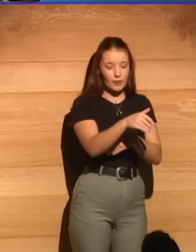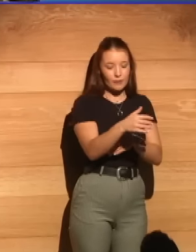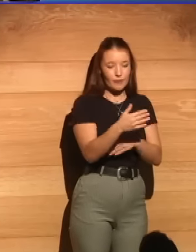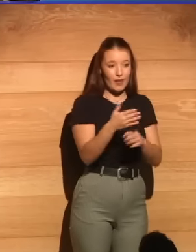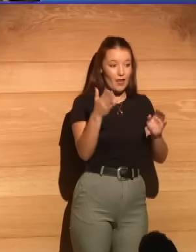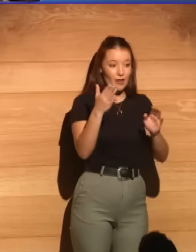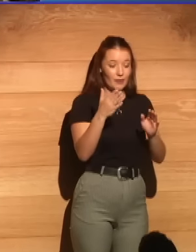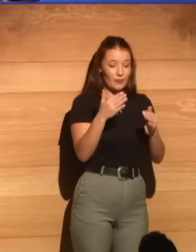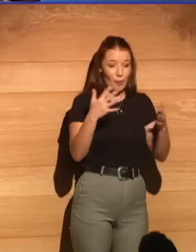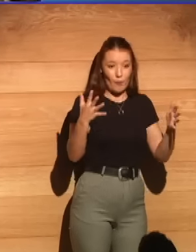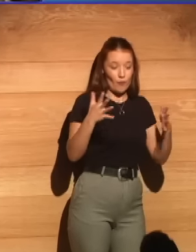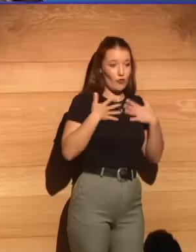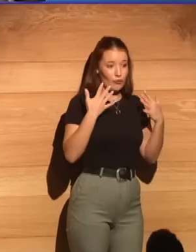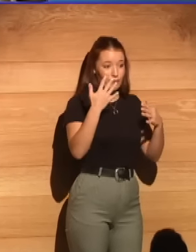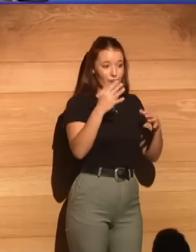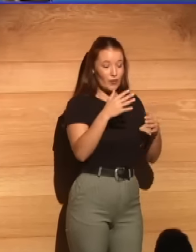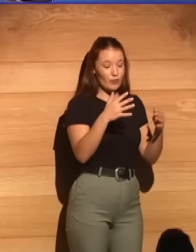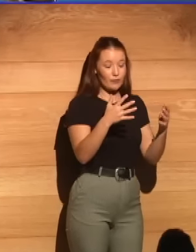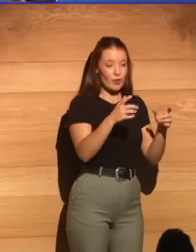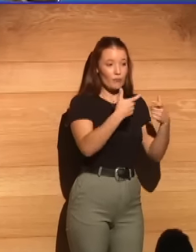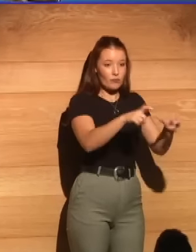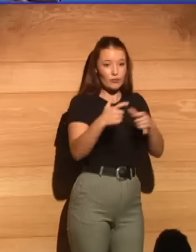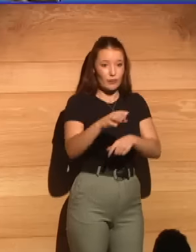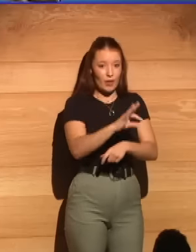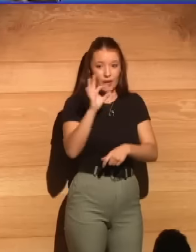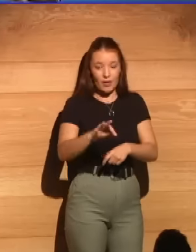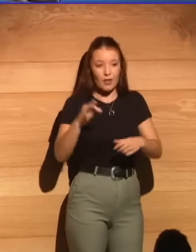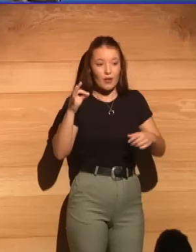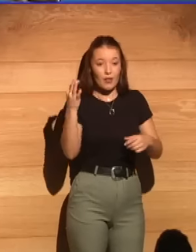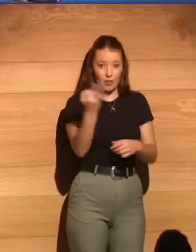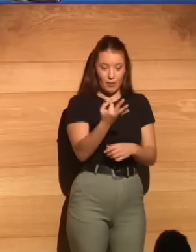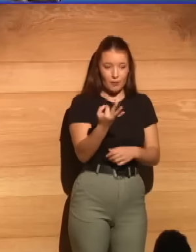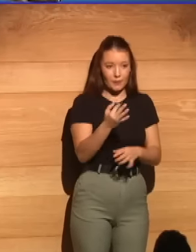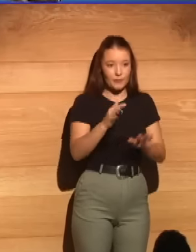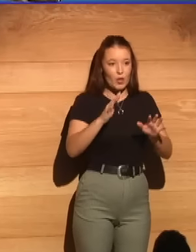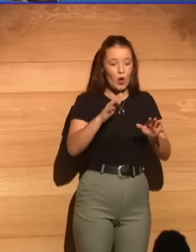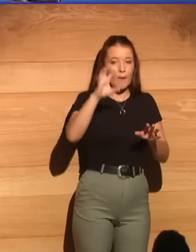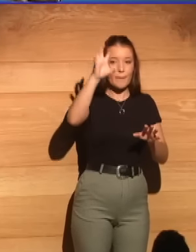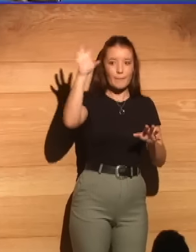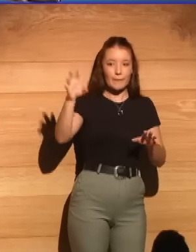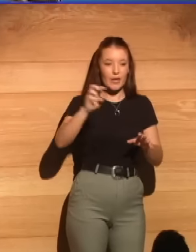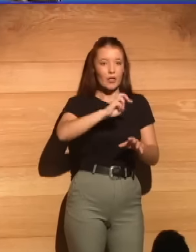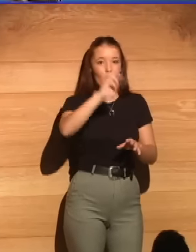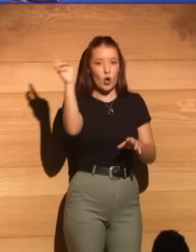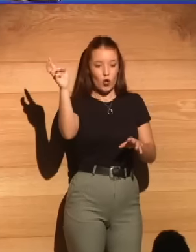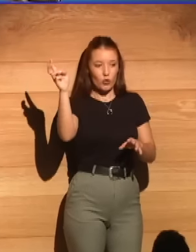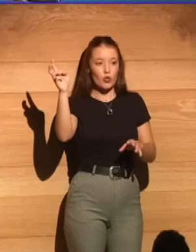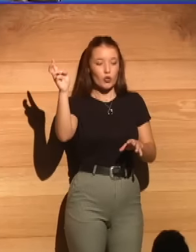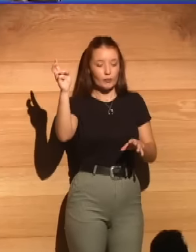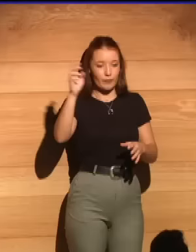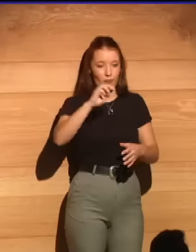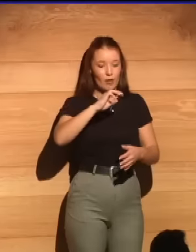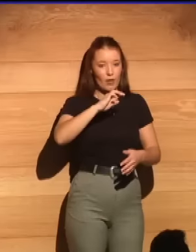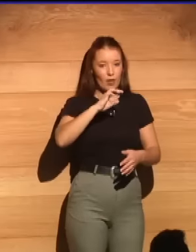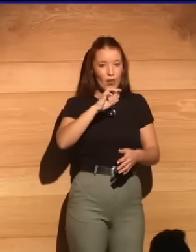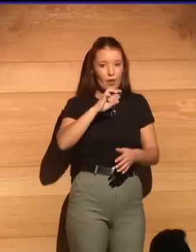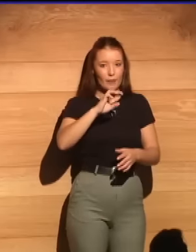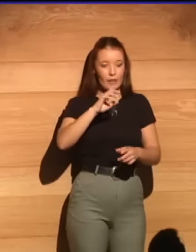que nunca convergen, ¿no? Por tanto, en otros países hay una capacidad de elegir asignaturas de una manera